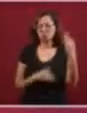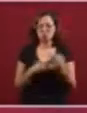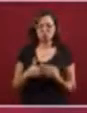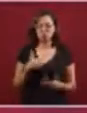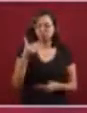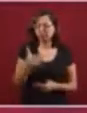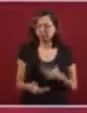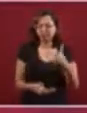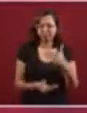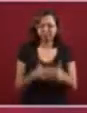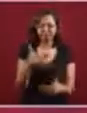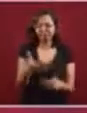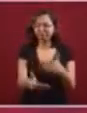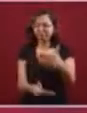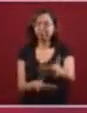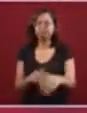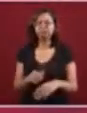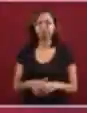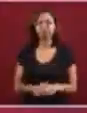todo el avance. ¿Cómo